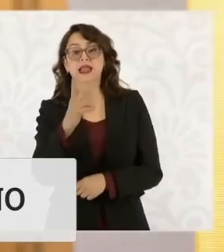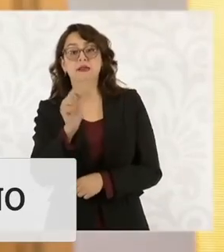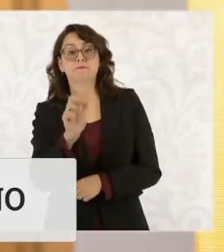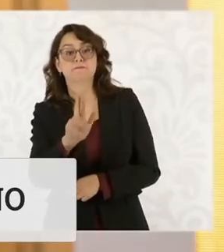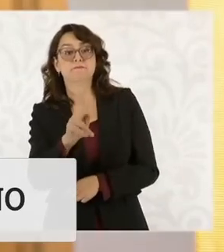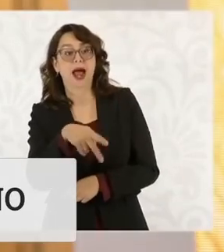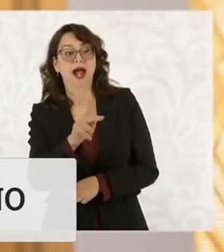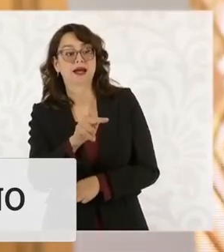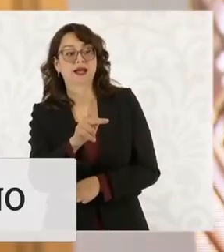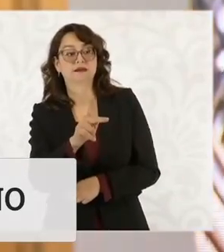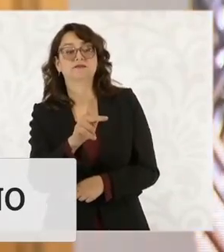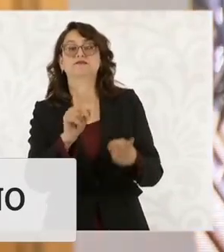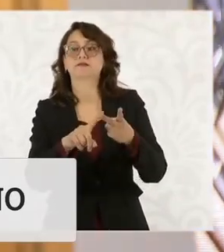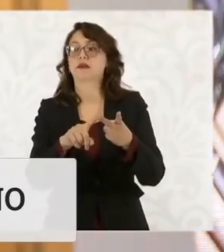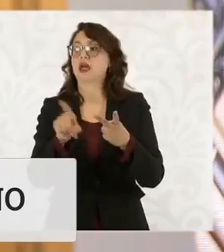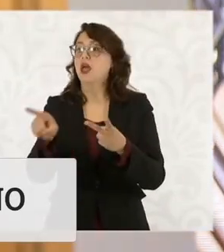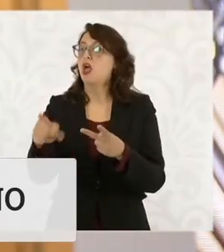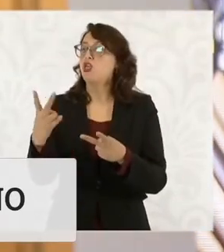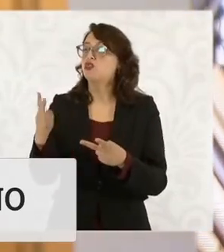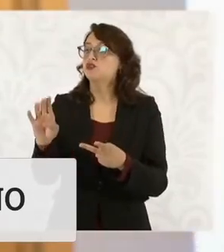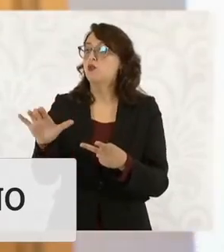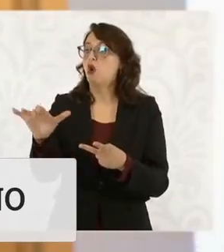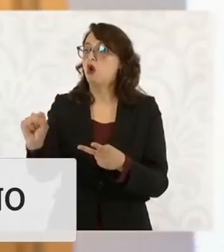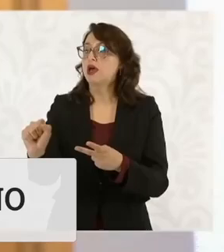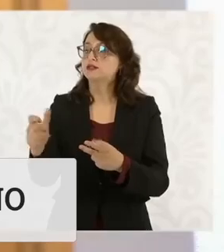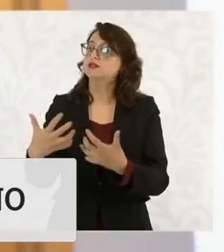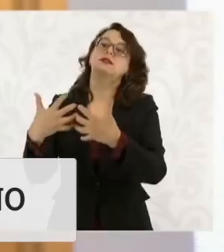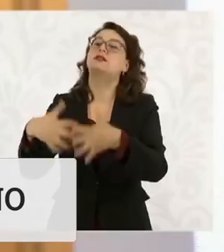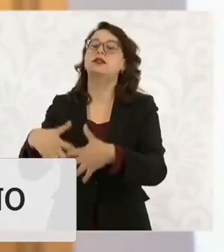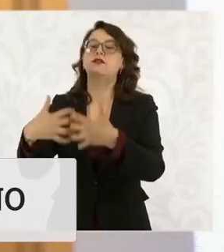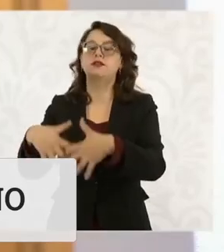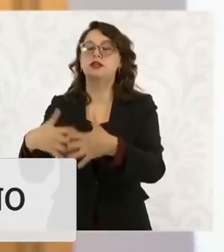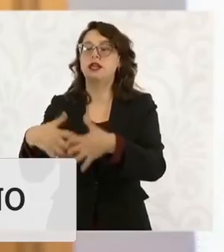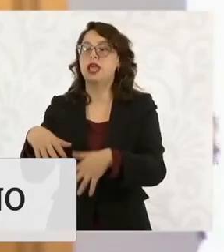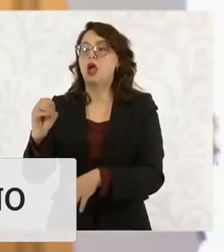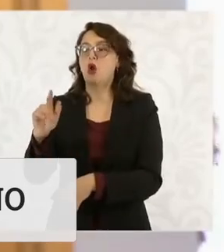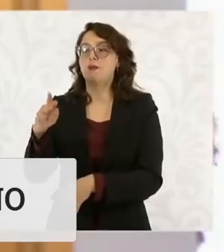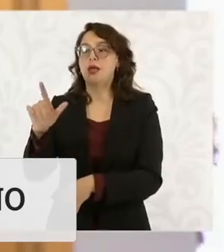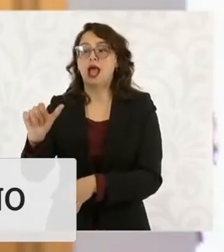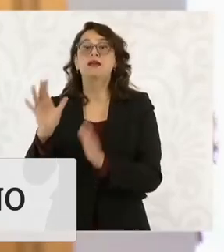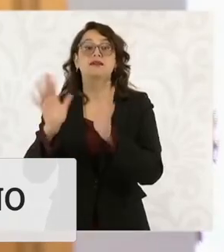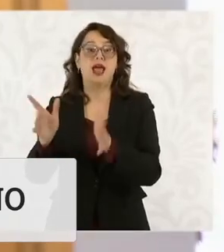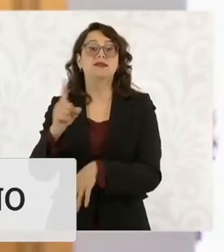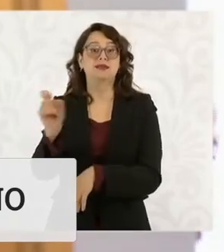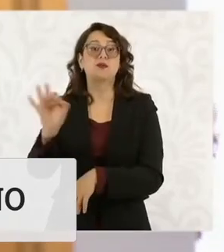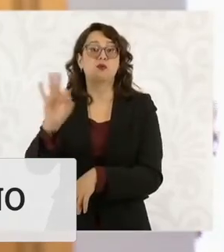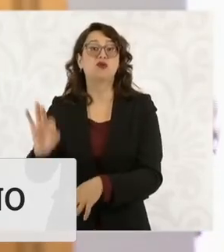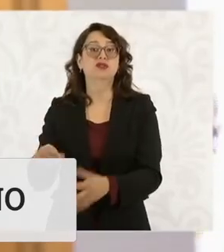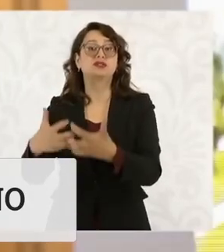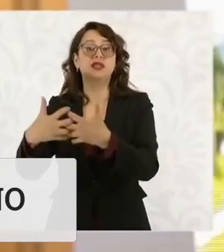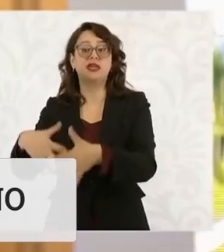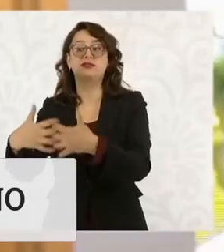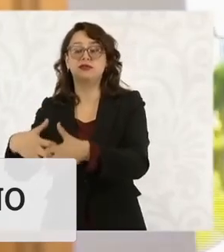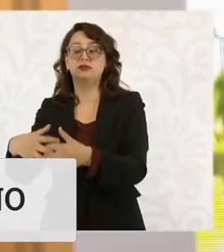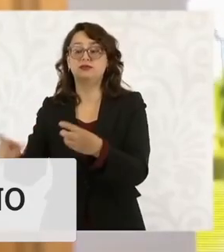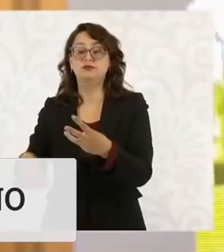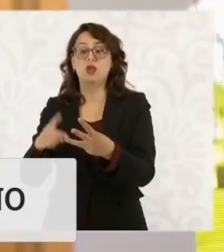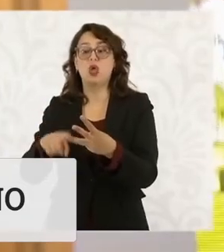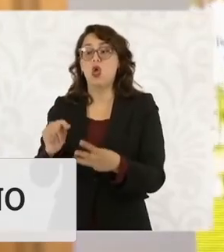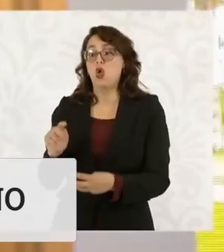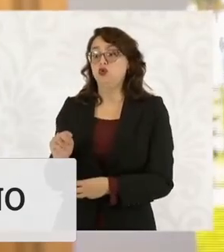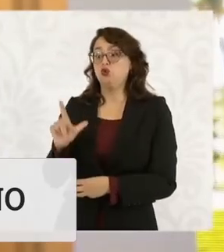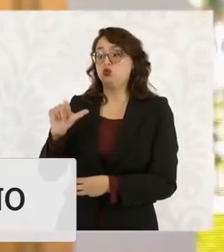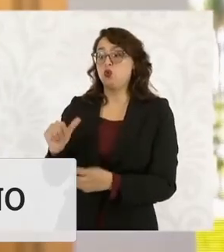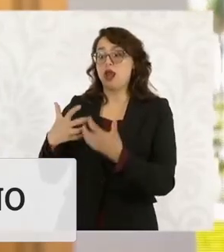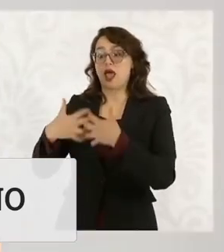Texas, a la construcción de la refinería Olmeca, que está operando al 100%, y a la planta coquizadora de Tula, que